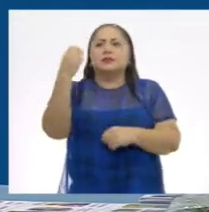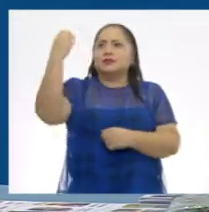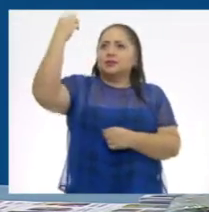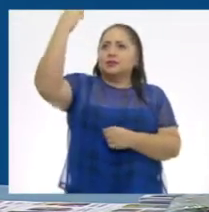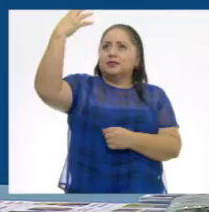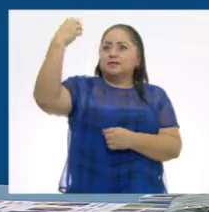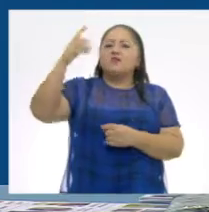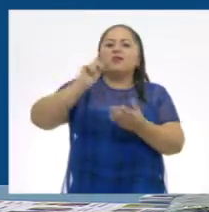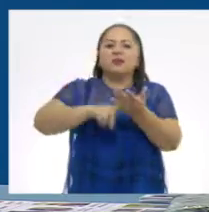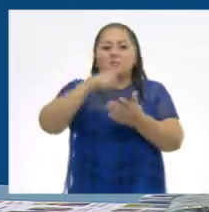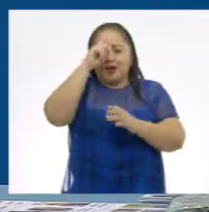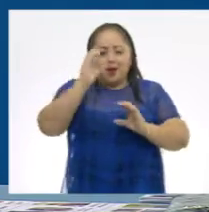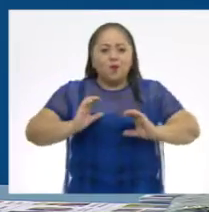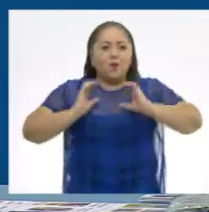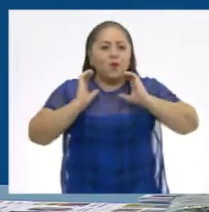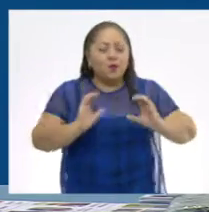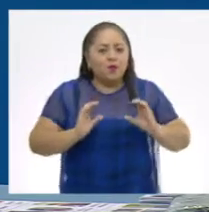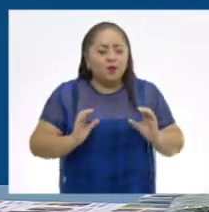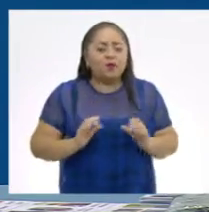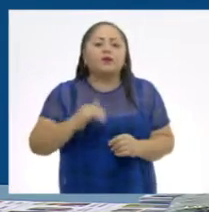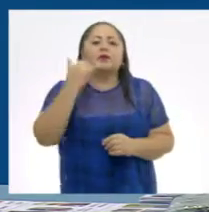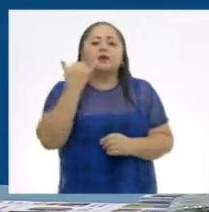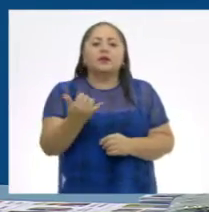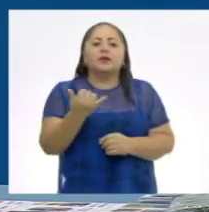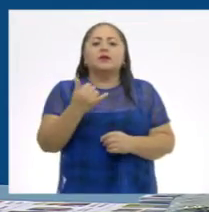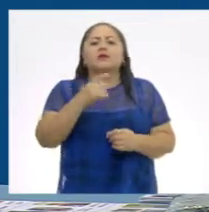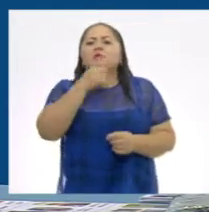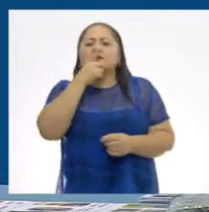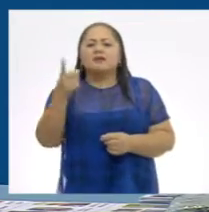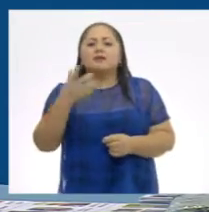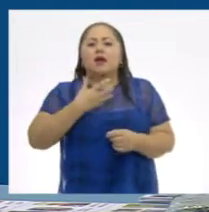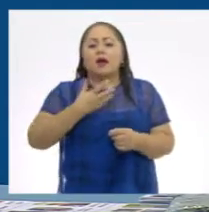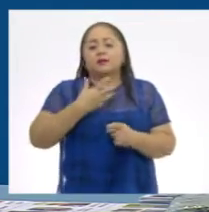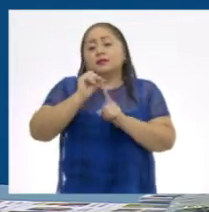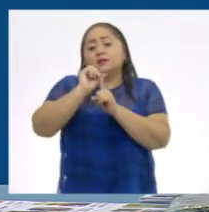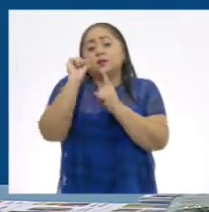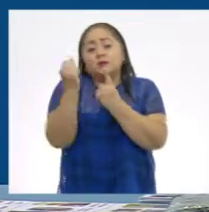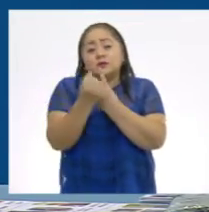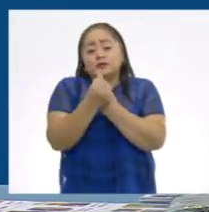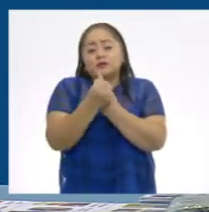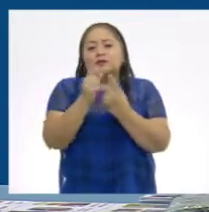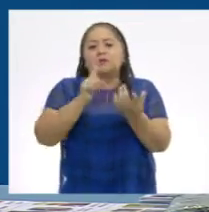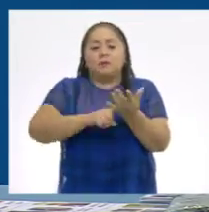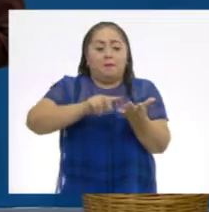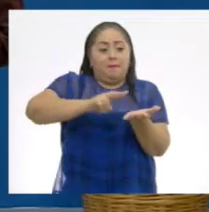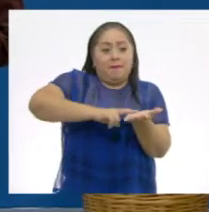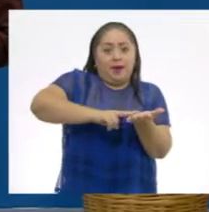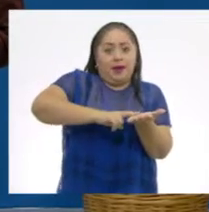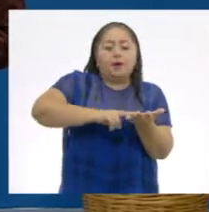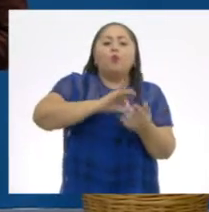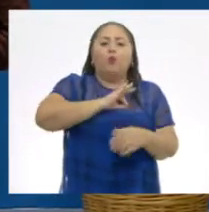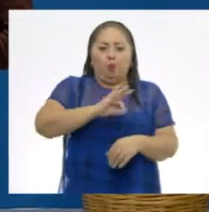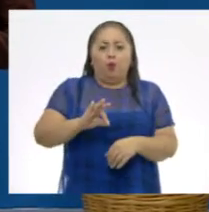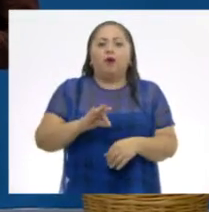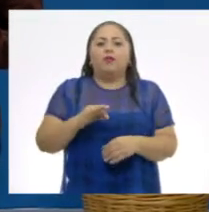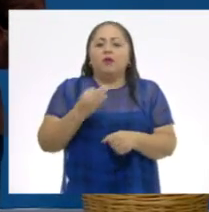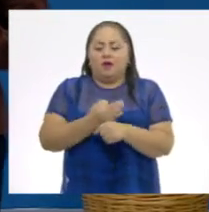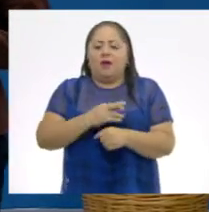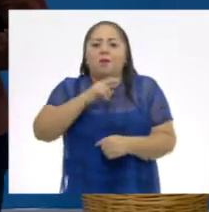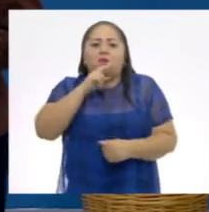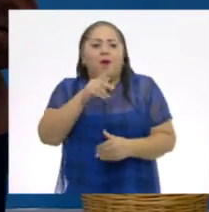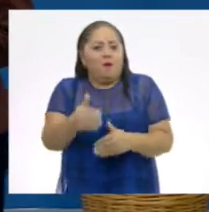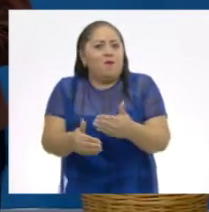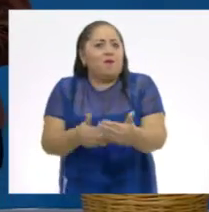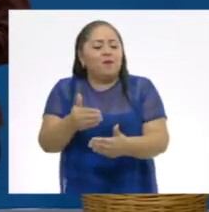de la protección. Y luego identificamos que hay situaciones en verde que nos permiten